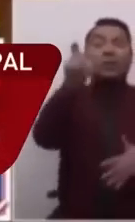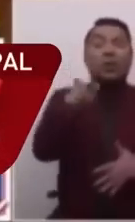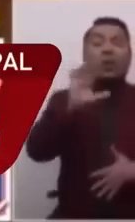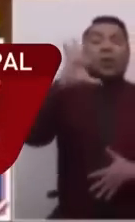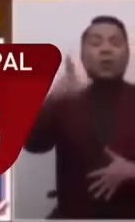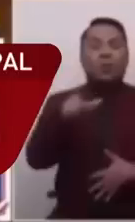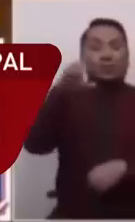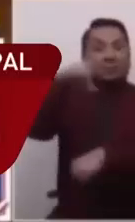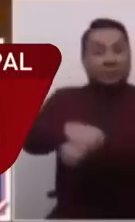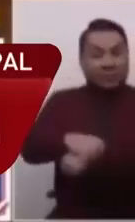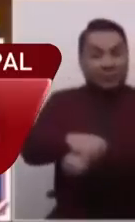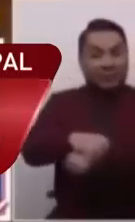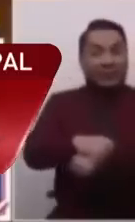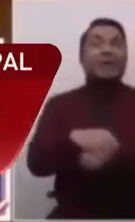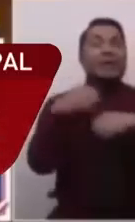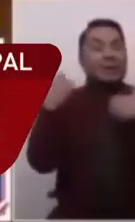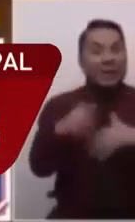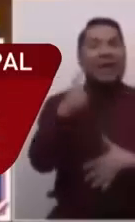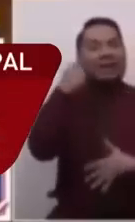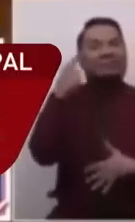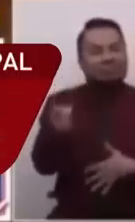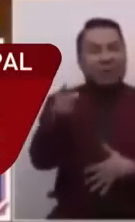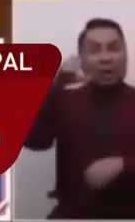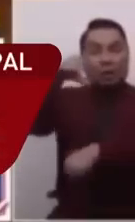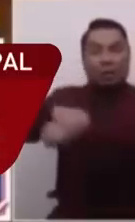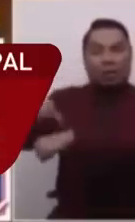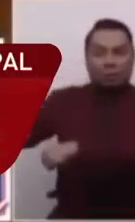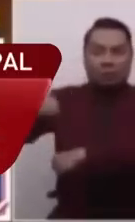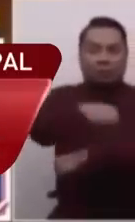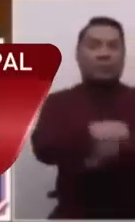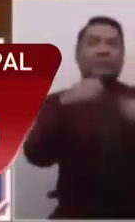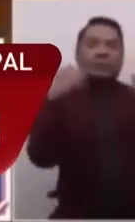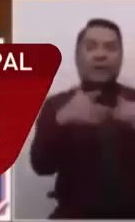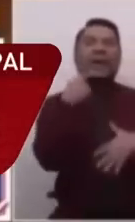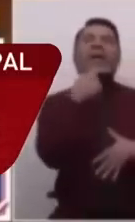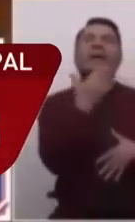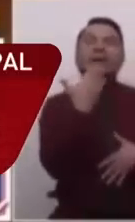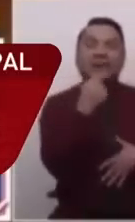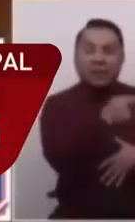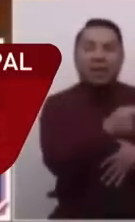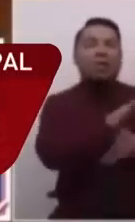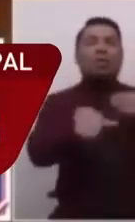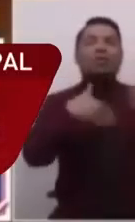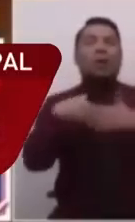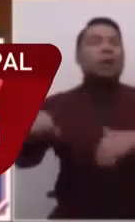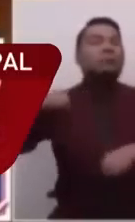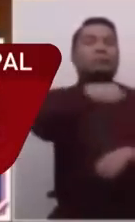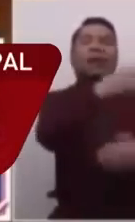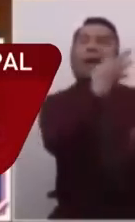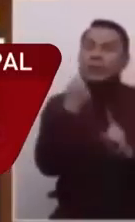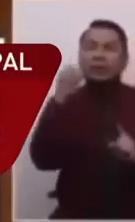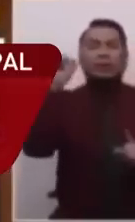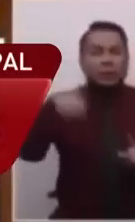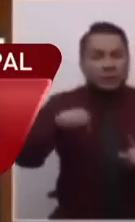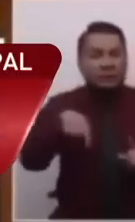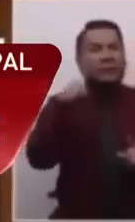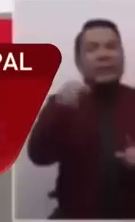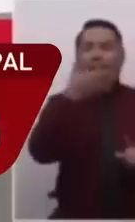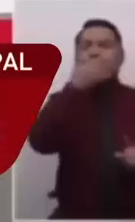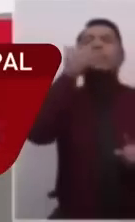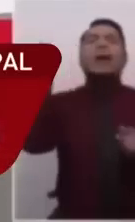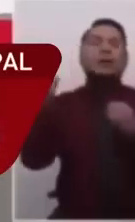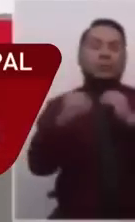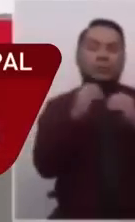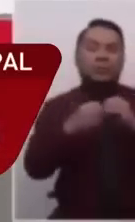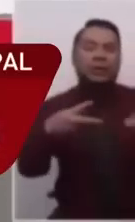que es capturado, delincuente que sea puesto, salga directamente a la cárcel. Esta era la mejor